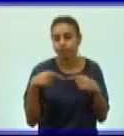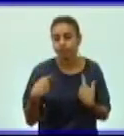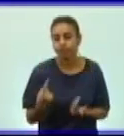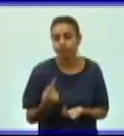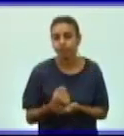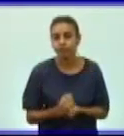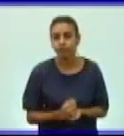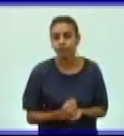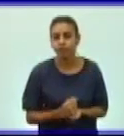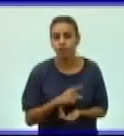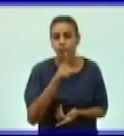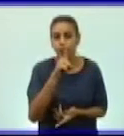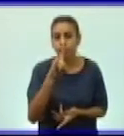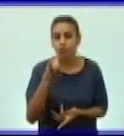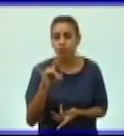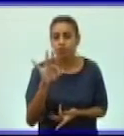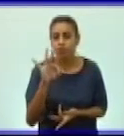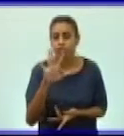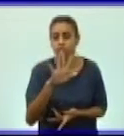Fíjense,